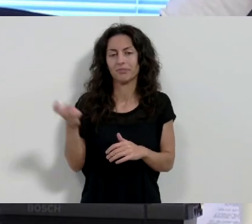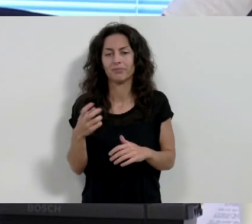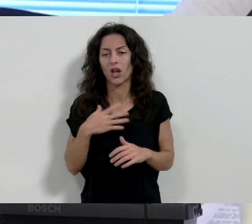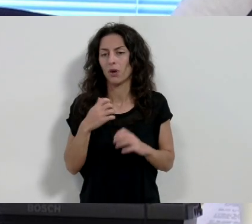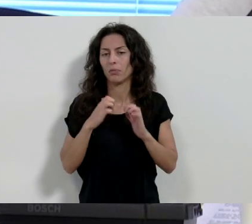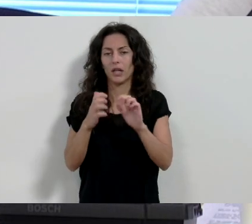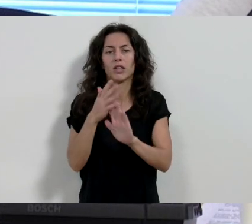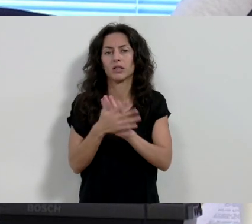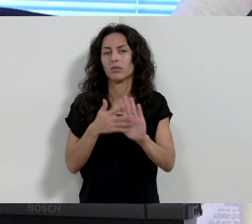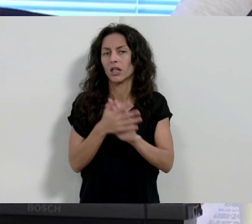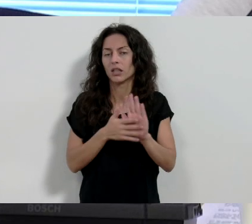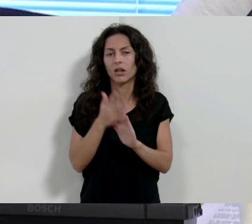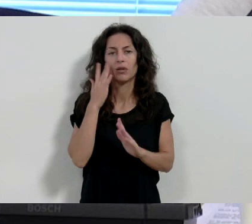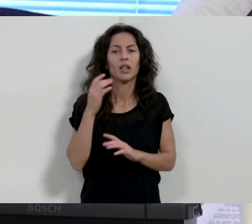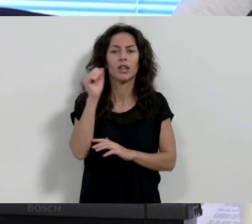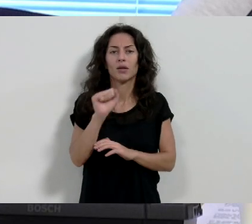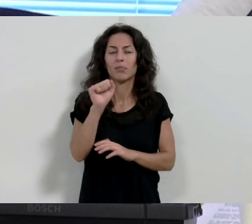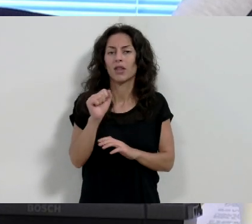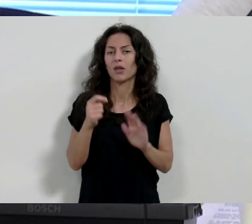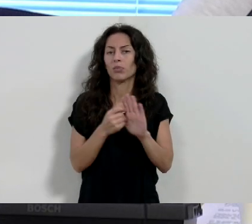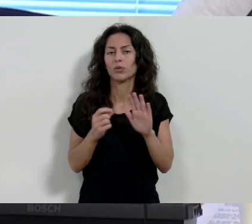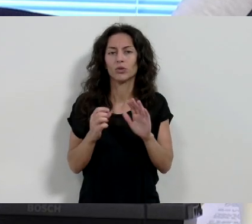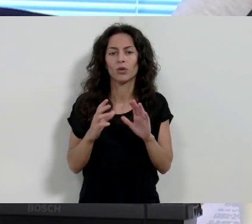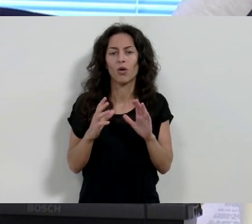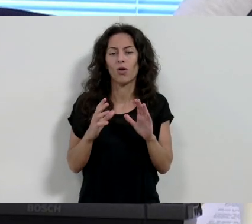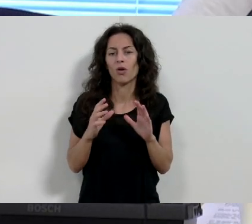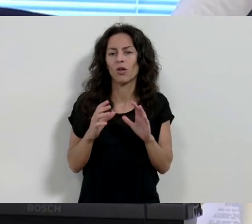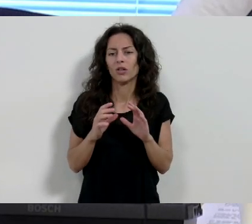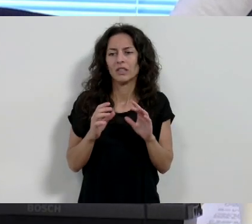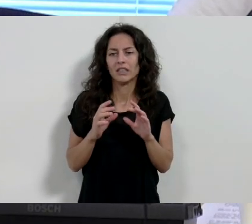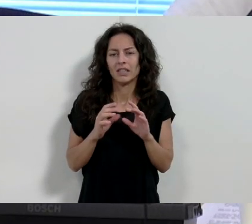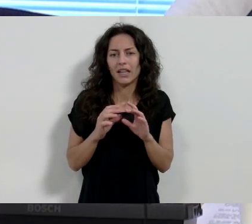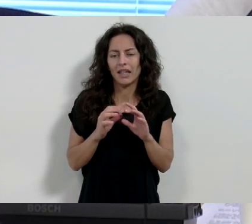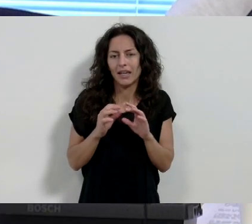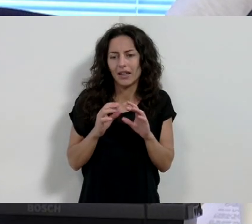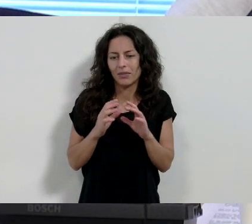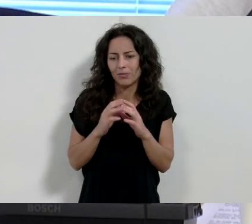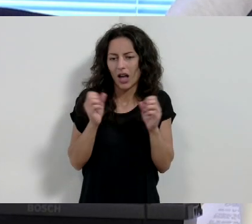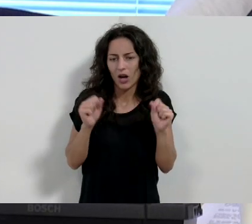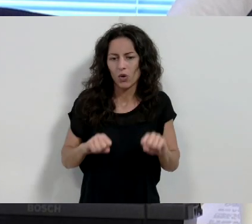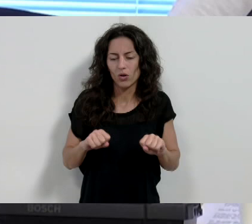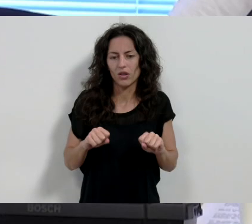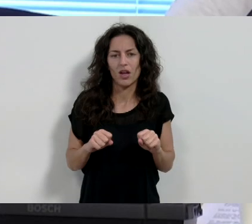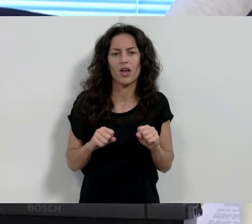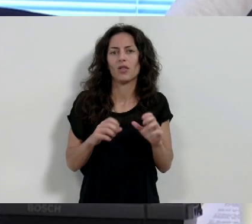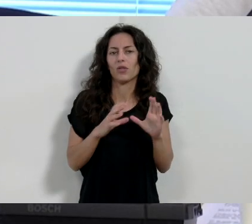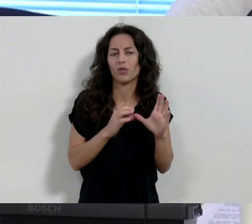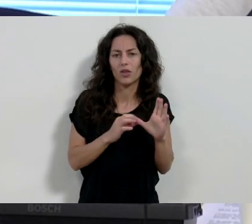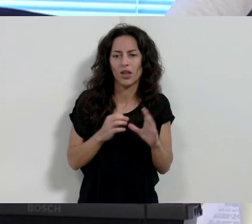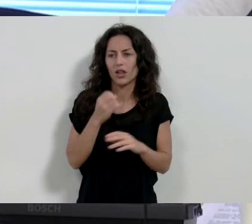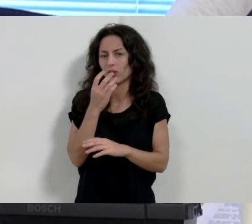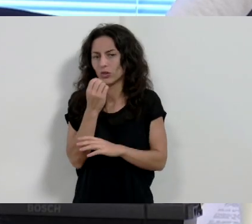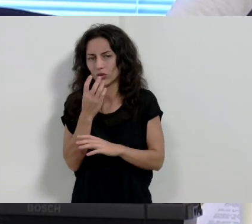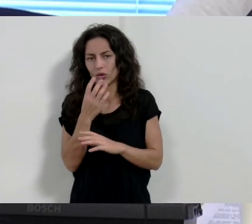de los puntos claves del acuerdo de gobierno entre el Partido Socialista y Ciudadanos, y de hecho el área de la limpieza recae sobre una concejala